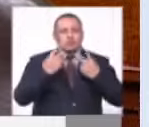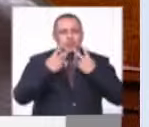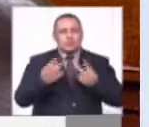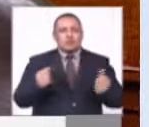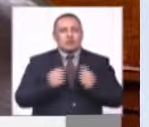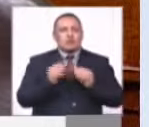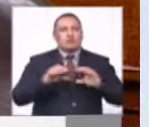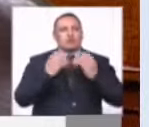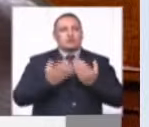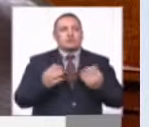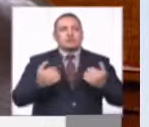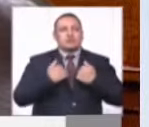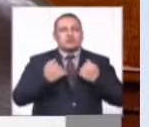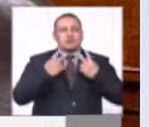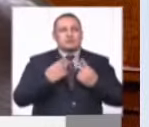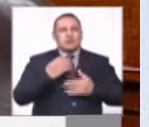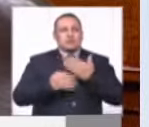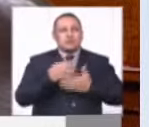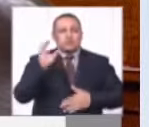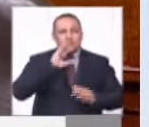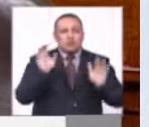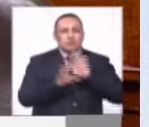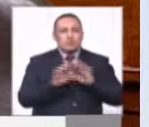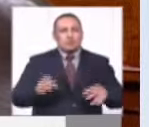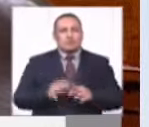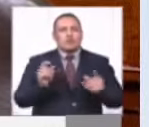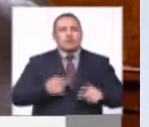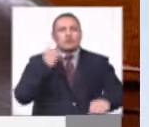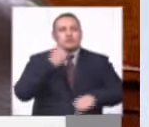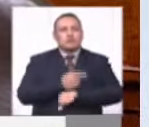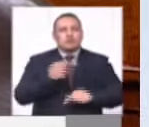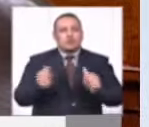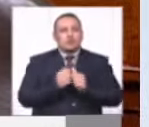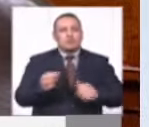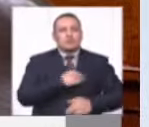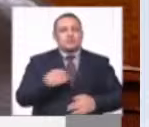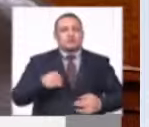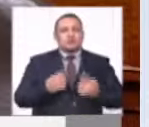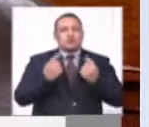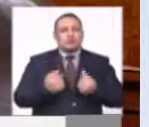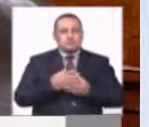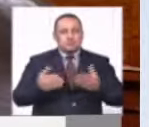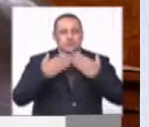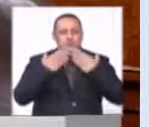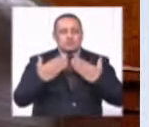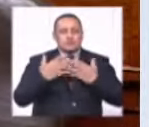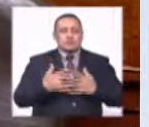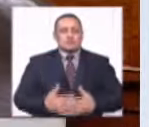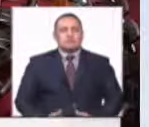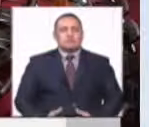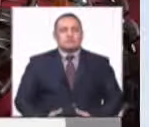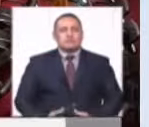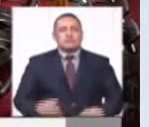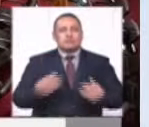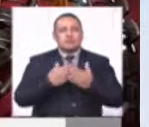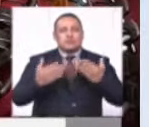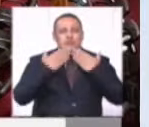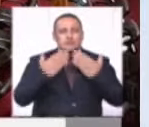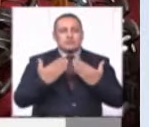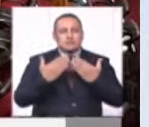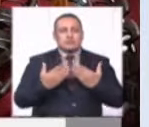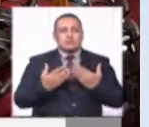colegas congresistas, tenemos que buscar la interpelación al ministro de Economía. Gracias, presidente. Gracias,